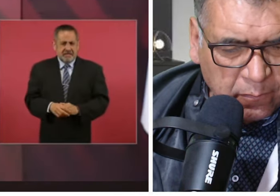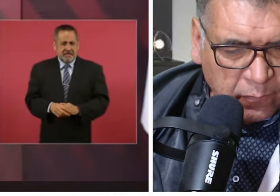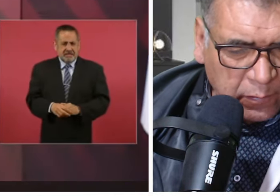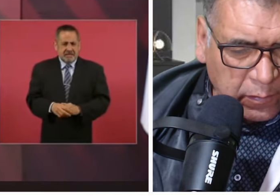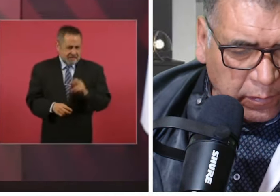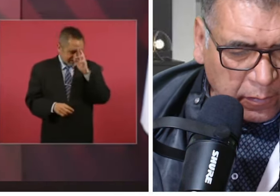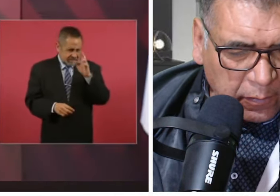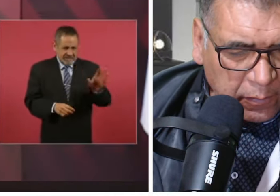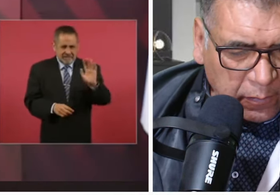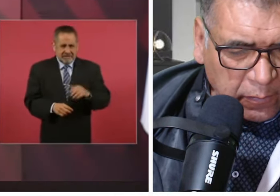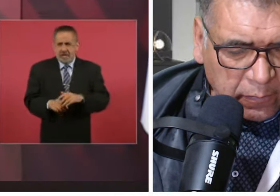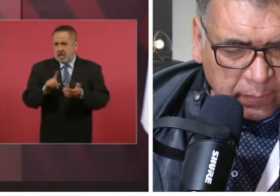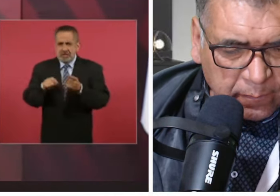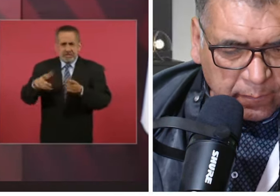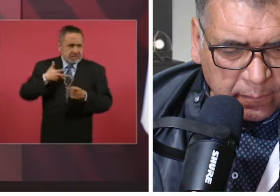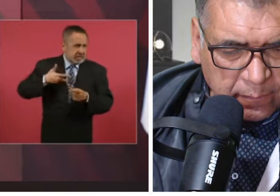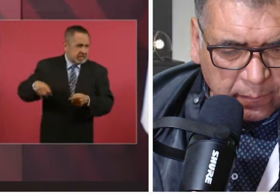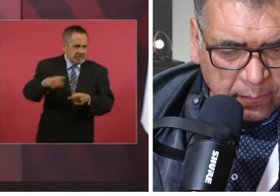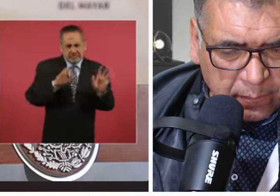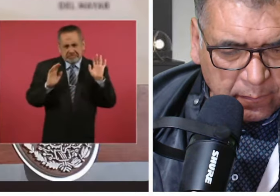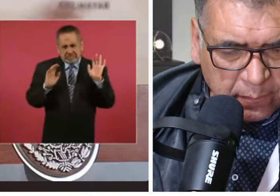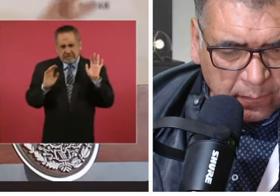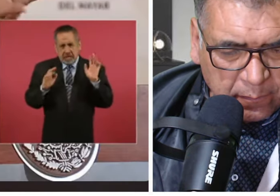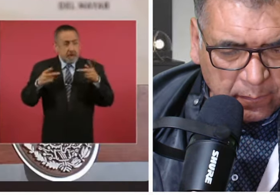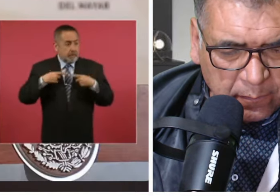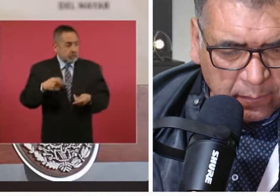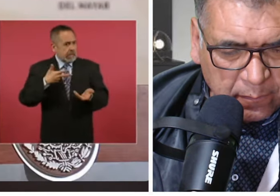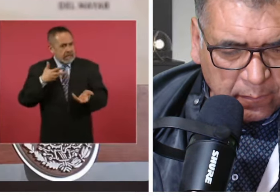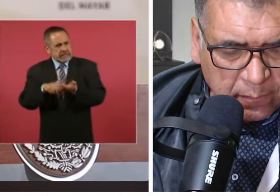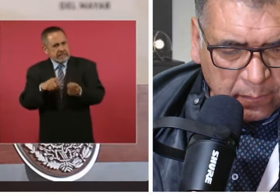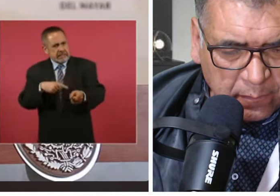Respeto a los que tienen, porque no todo el que tiene es malvado,